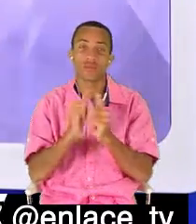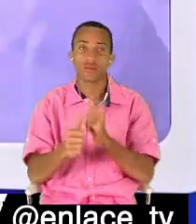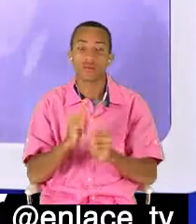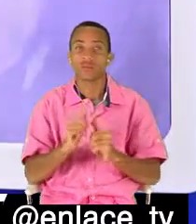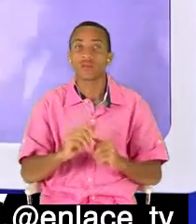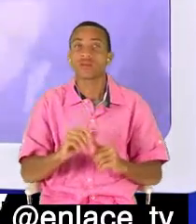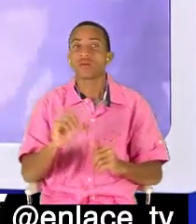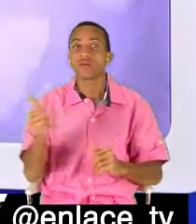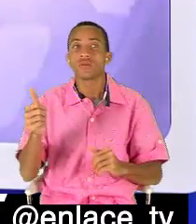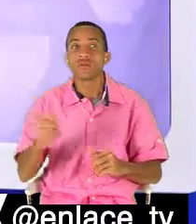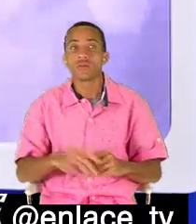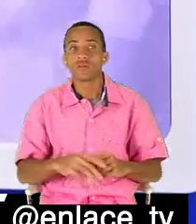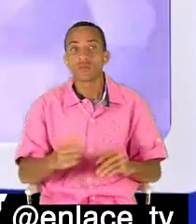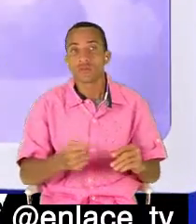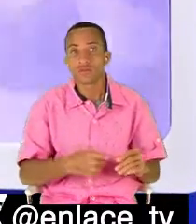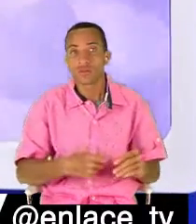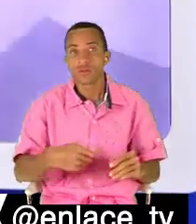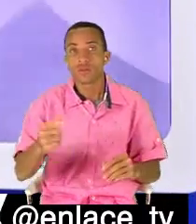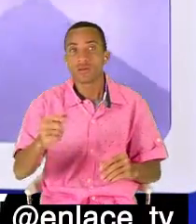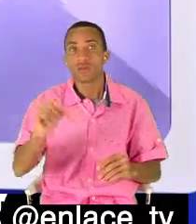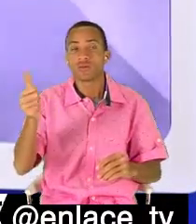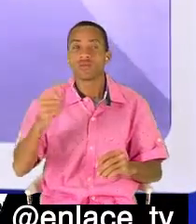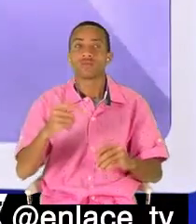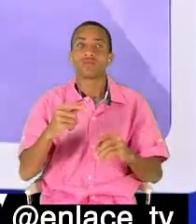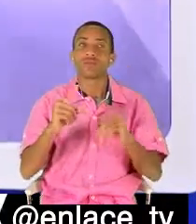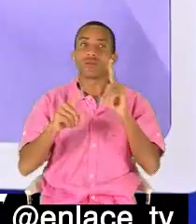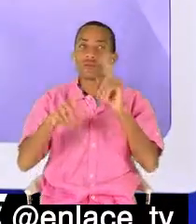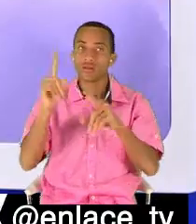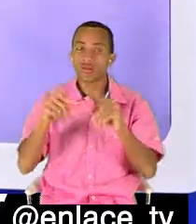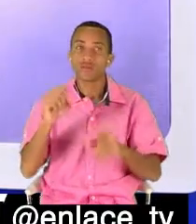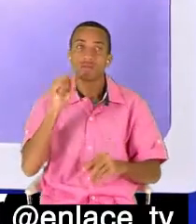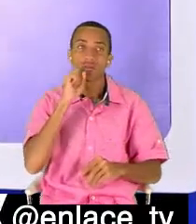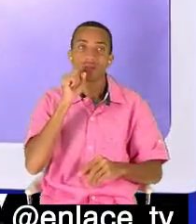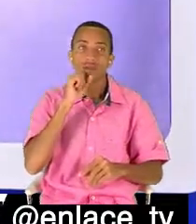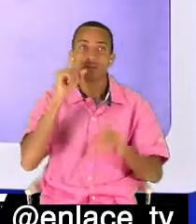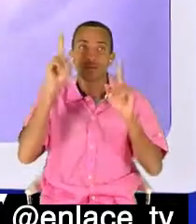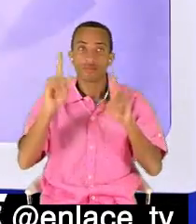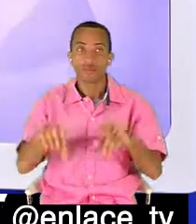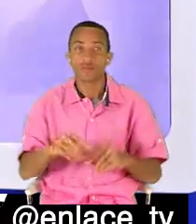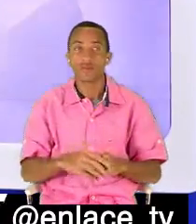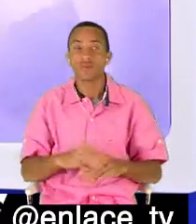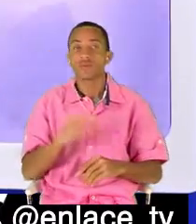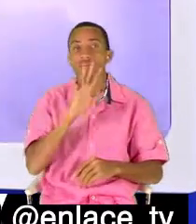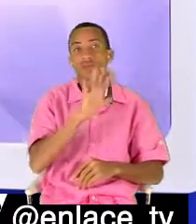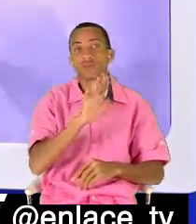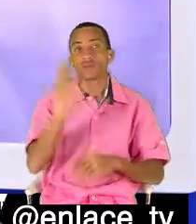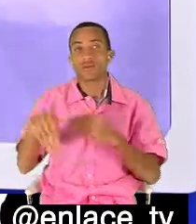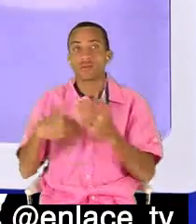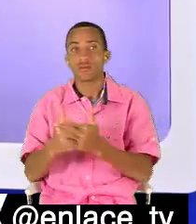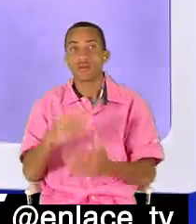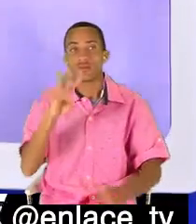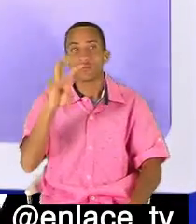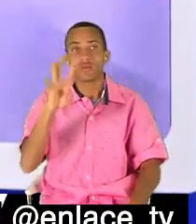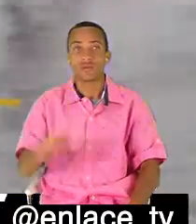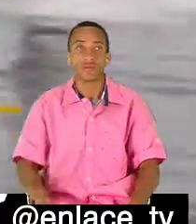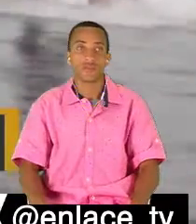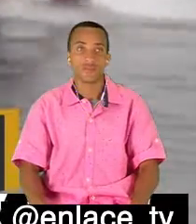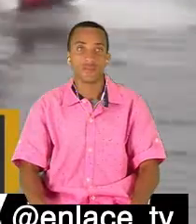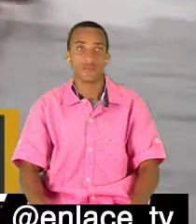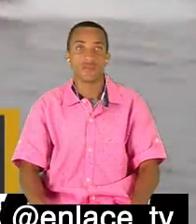parada más del circuito nacional donde han sido protagonistas los barranqueños en la categoría de 5 a 9 años.